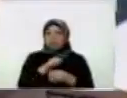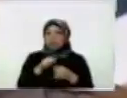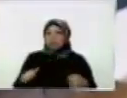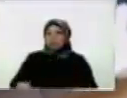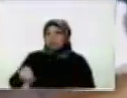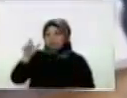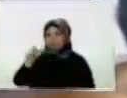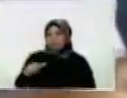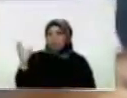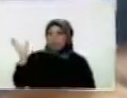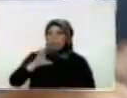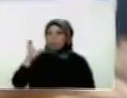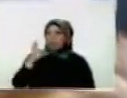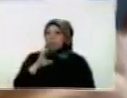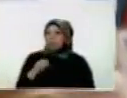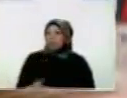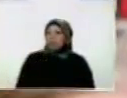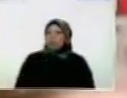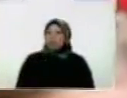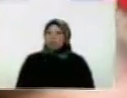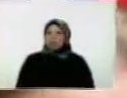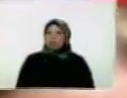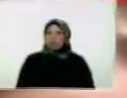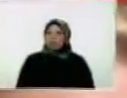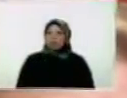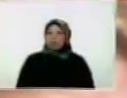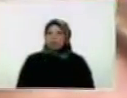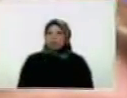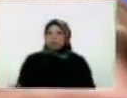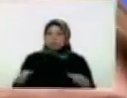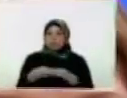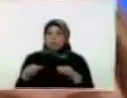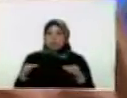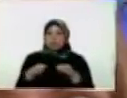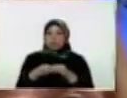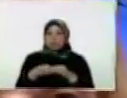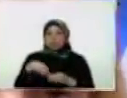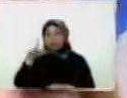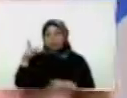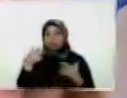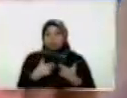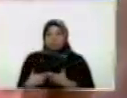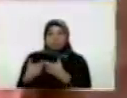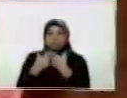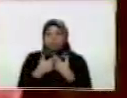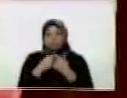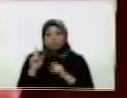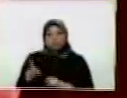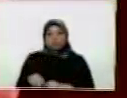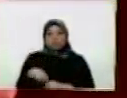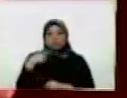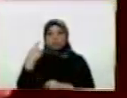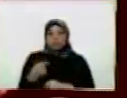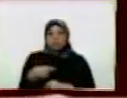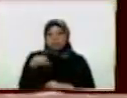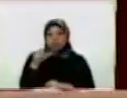de Caracas. Hicimos reuniones en Fuerte Tiuna y después vinimos por acá a reunirnos